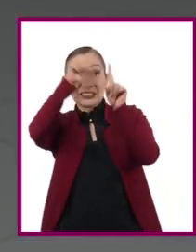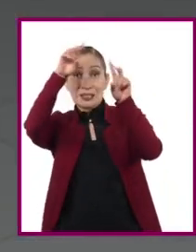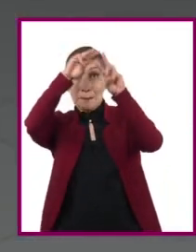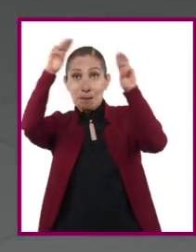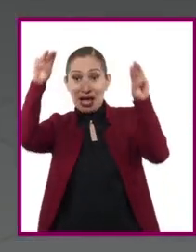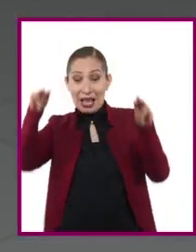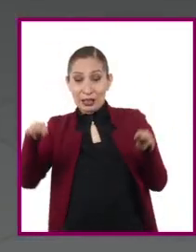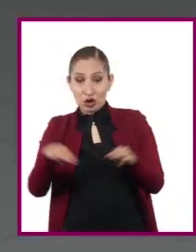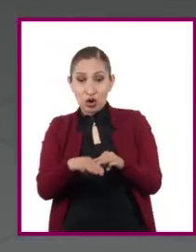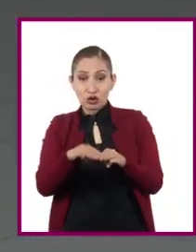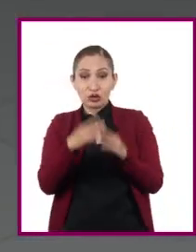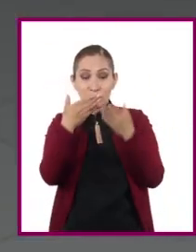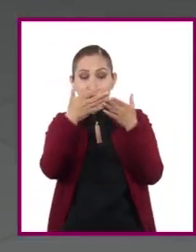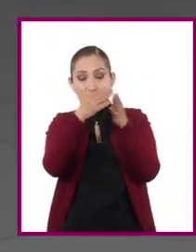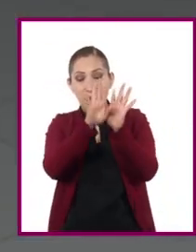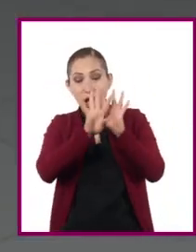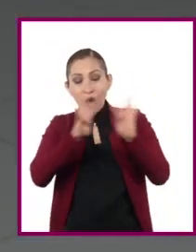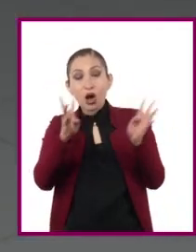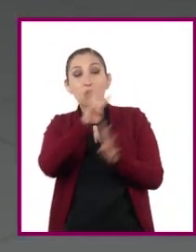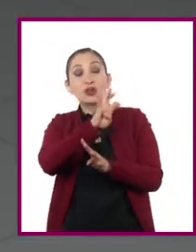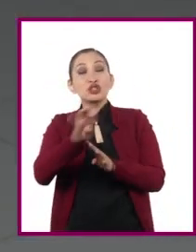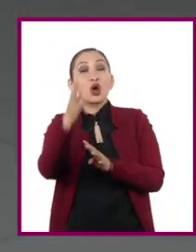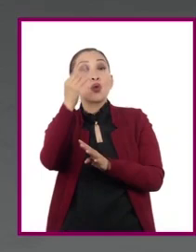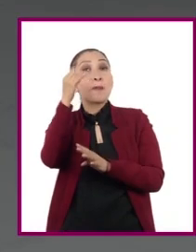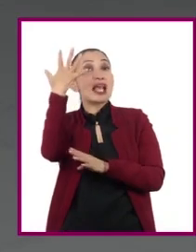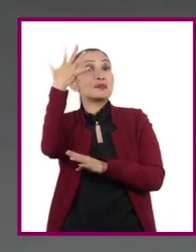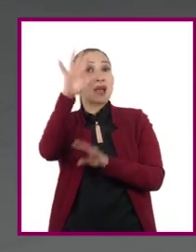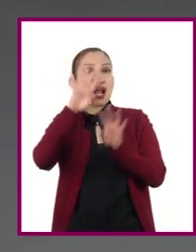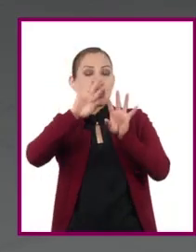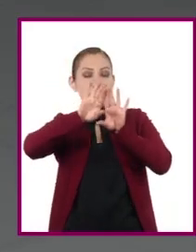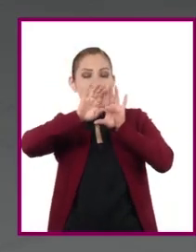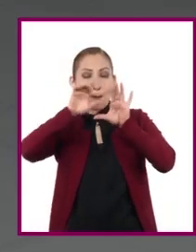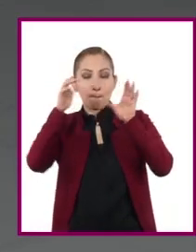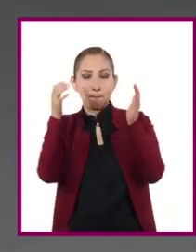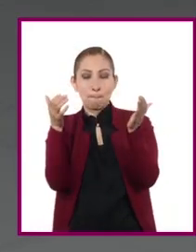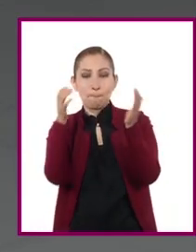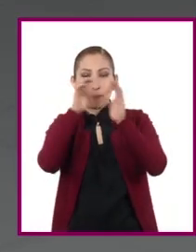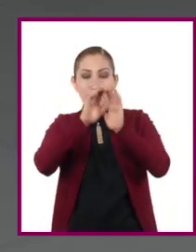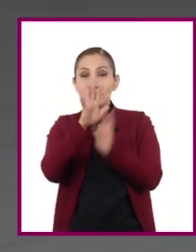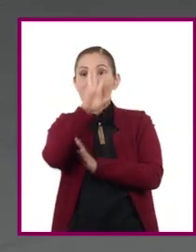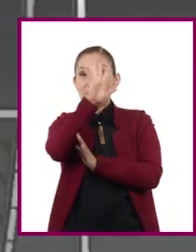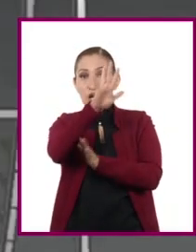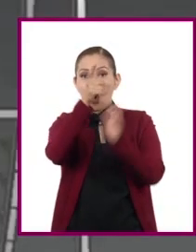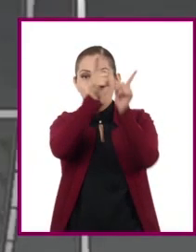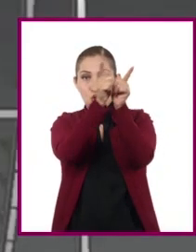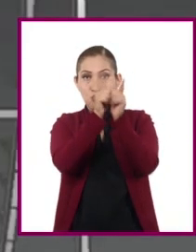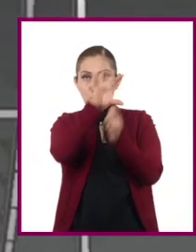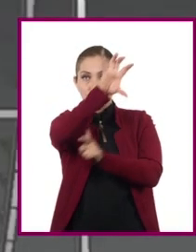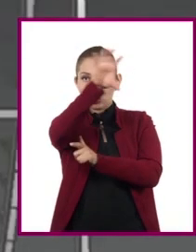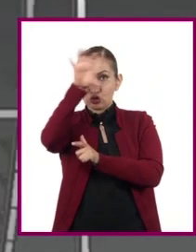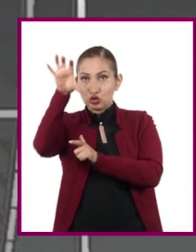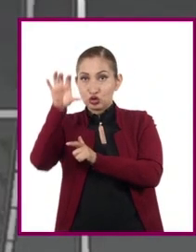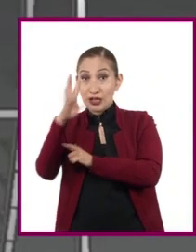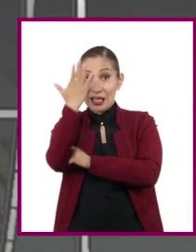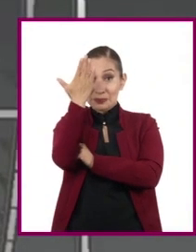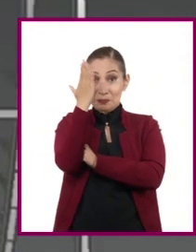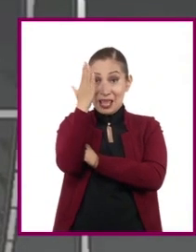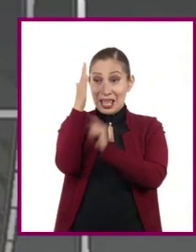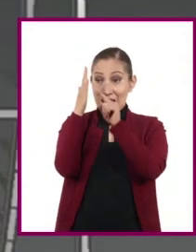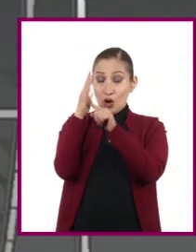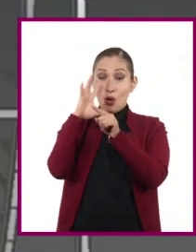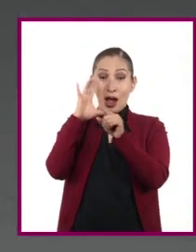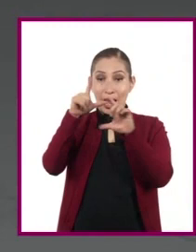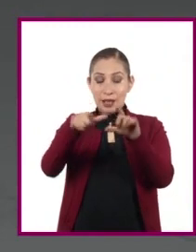apertura, está compuesto por 409 espejos esféricos divididos en 5 grupos. Los espejos